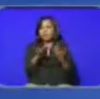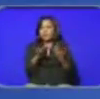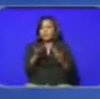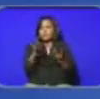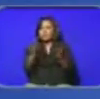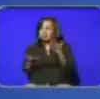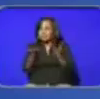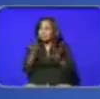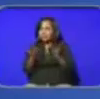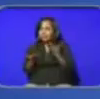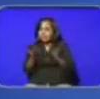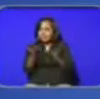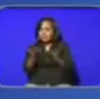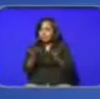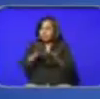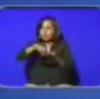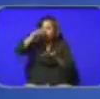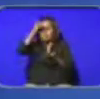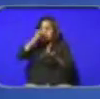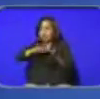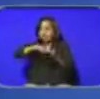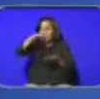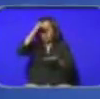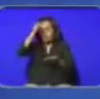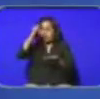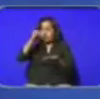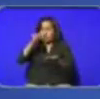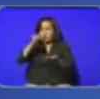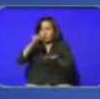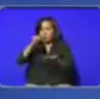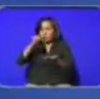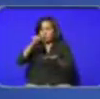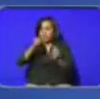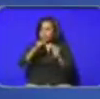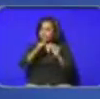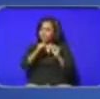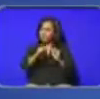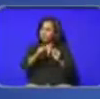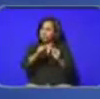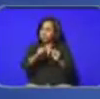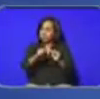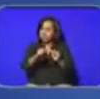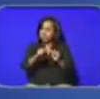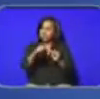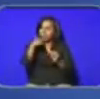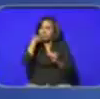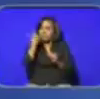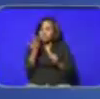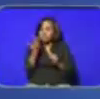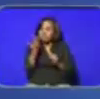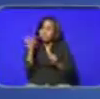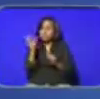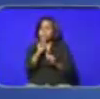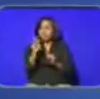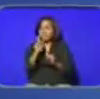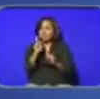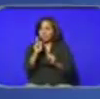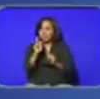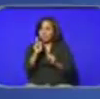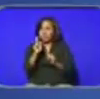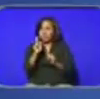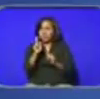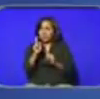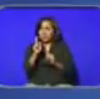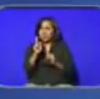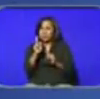sistema educativo siendo integral. No es fácil insertar esta